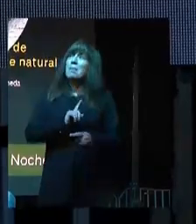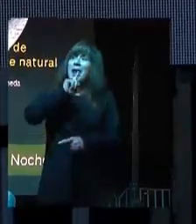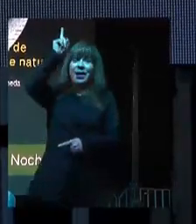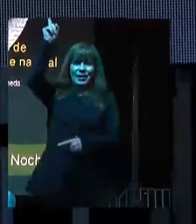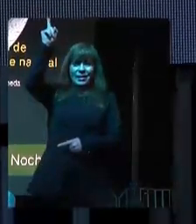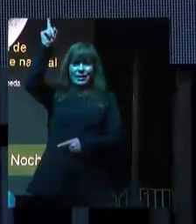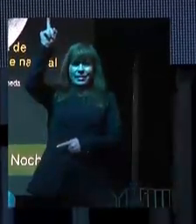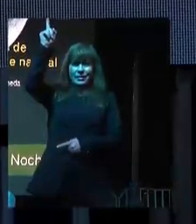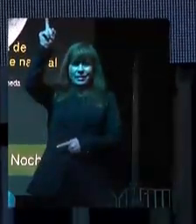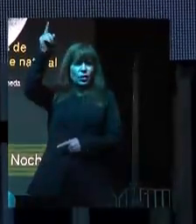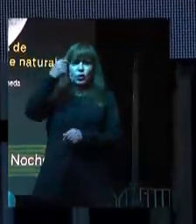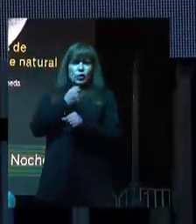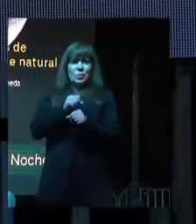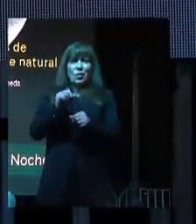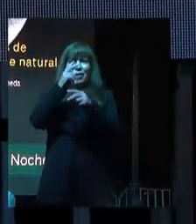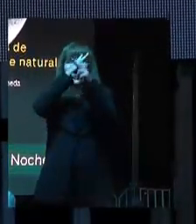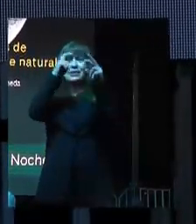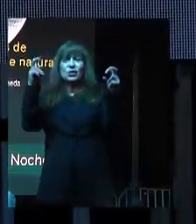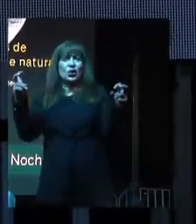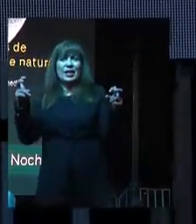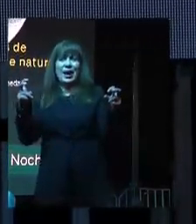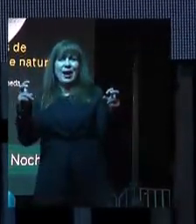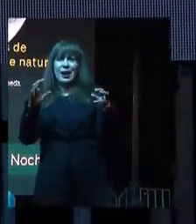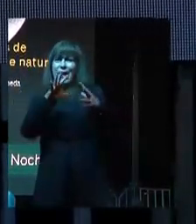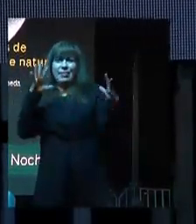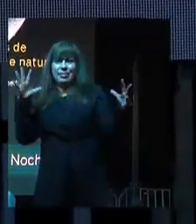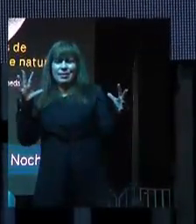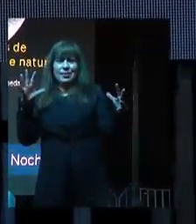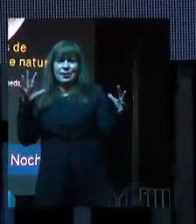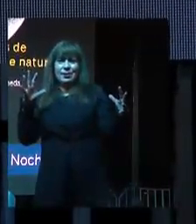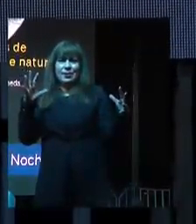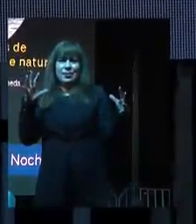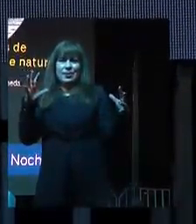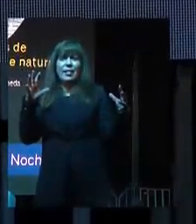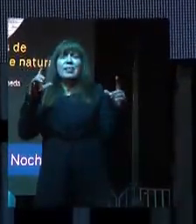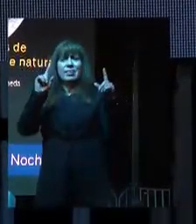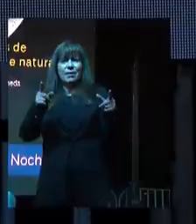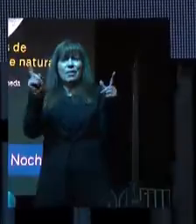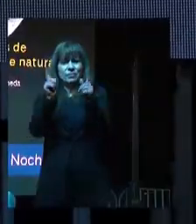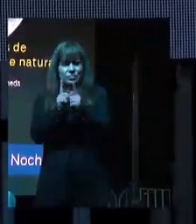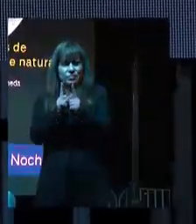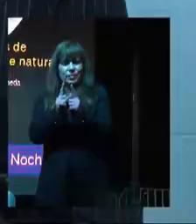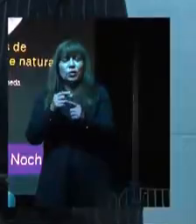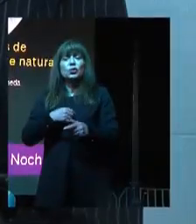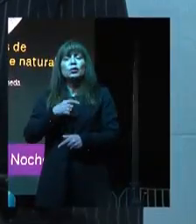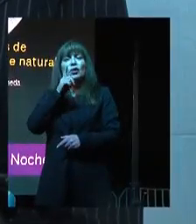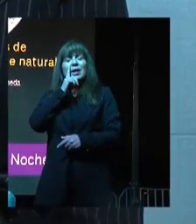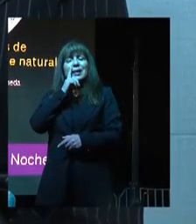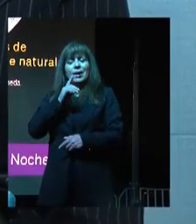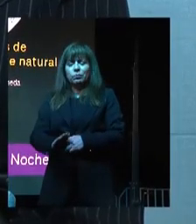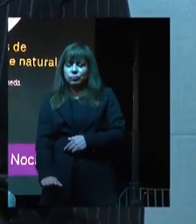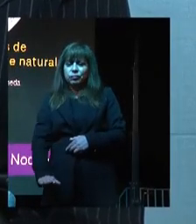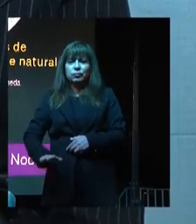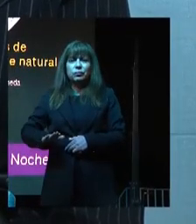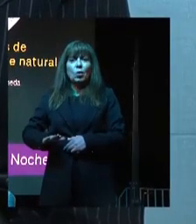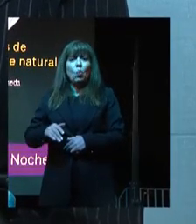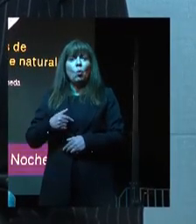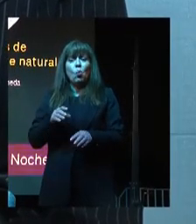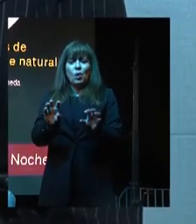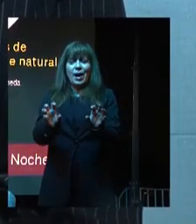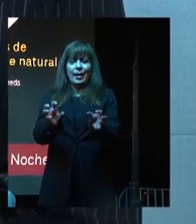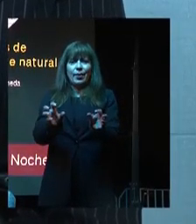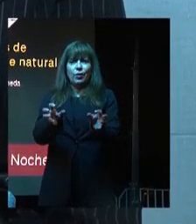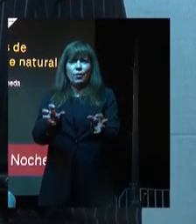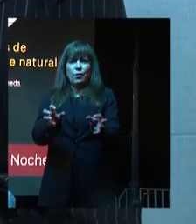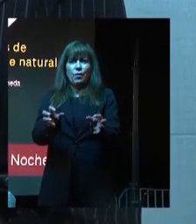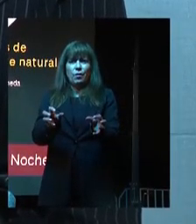usar electrónica enorme, había que achicarlo. Y no se podía, yo tenía una radio en mi casa cuando yo era niño, que yo me calentaba